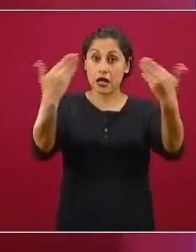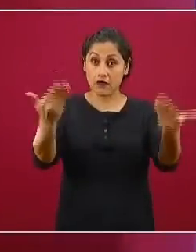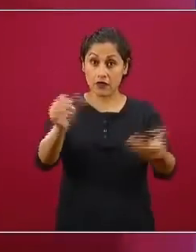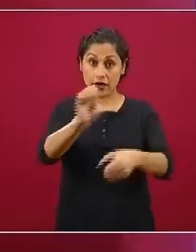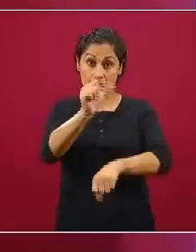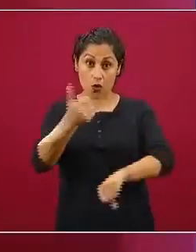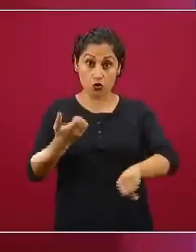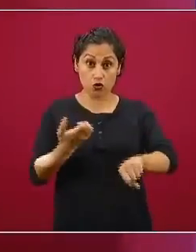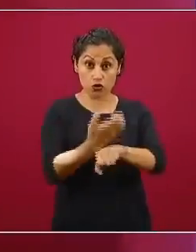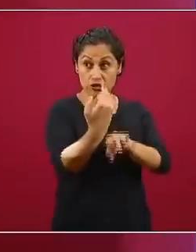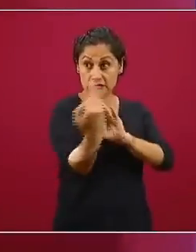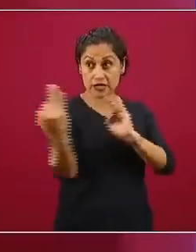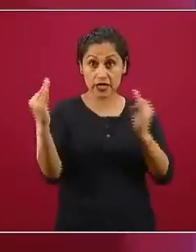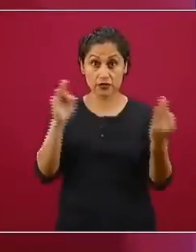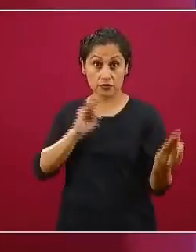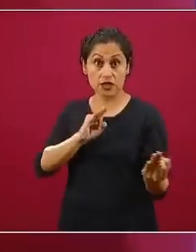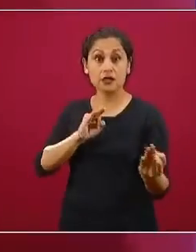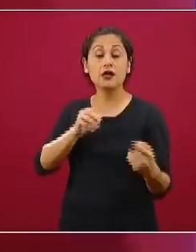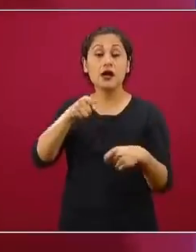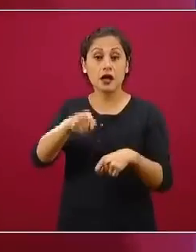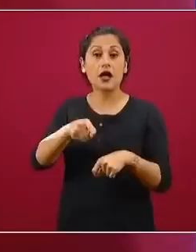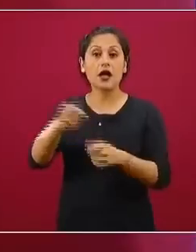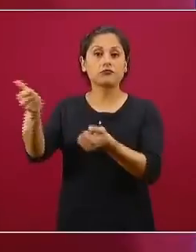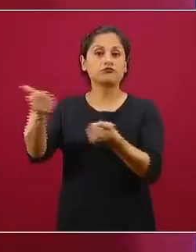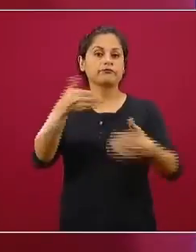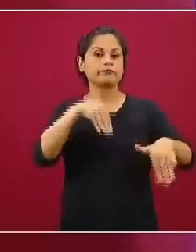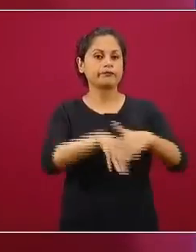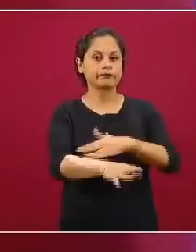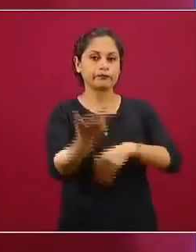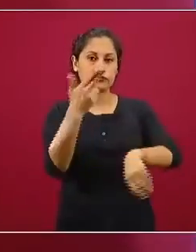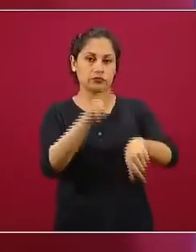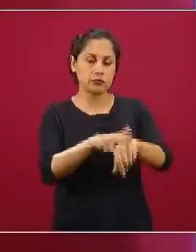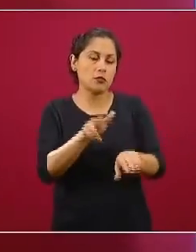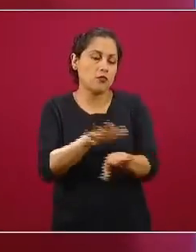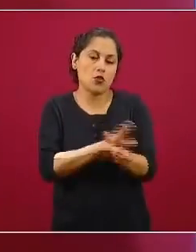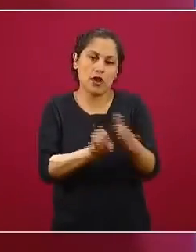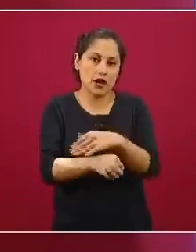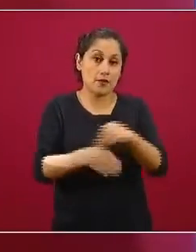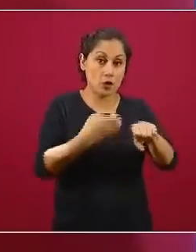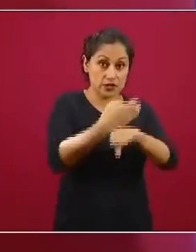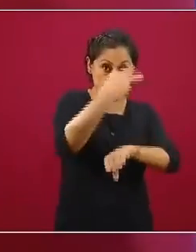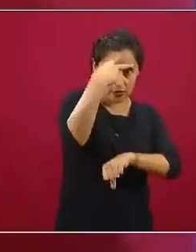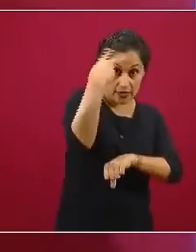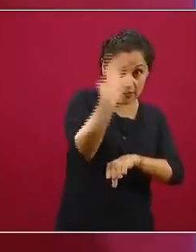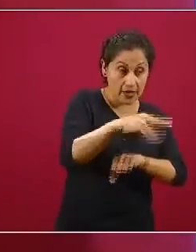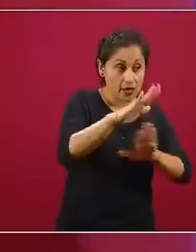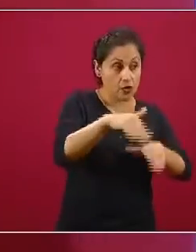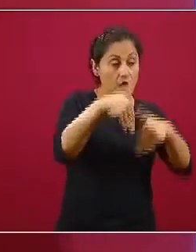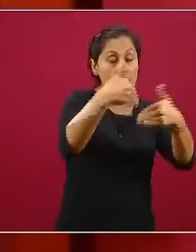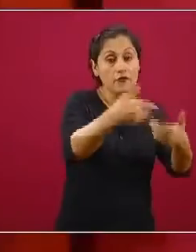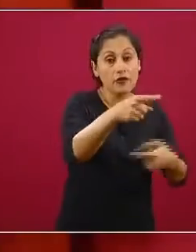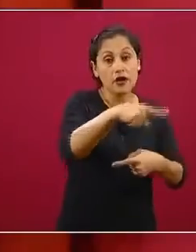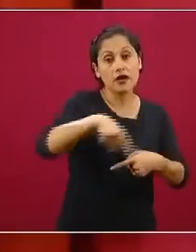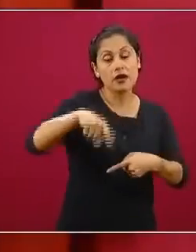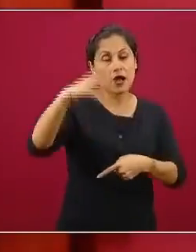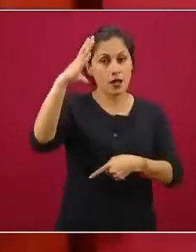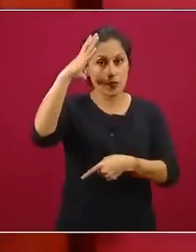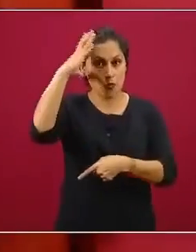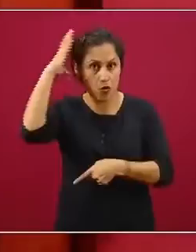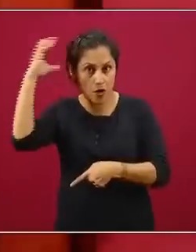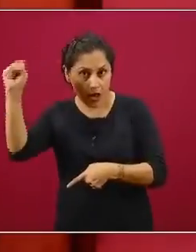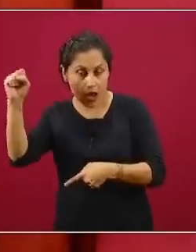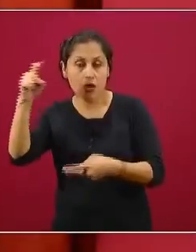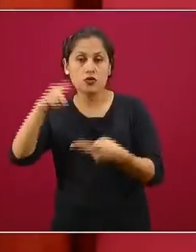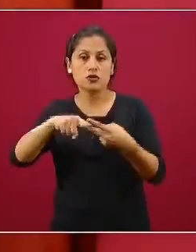de la región metropolitana del Valle de México, tanto del Estado de México como de Morelos y prácticamente de toda